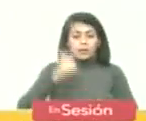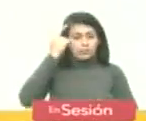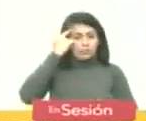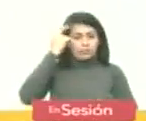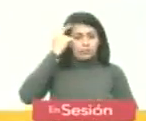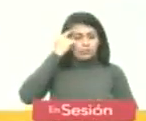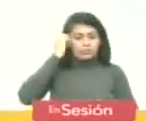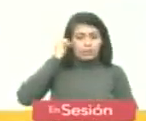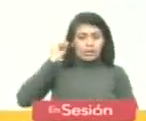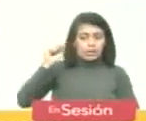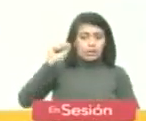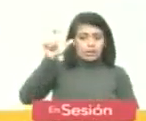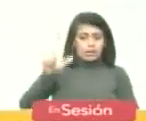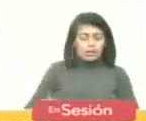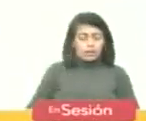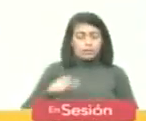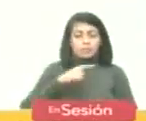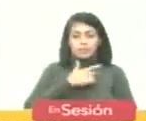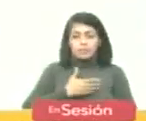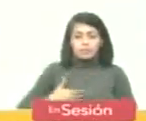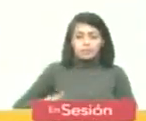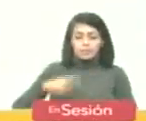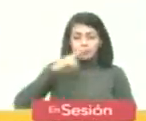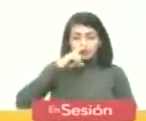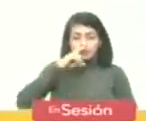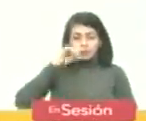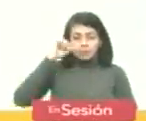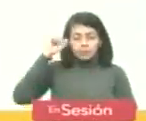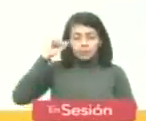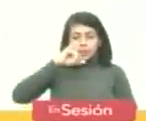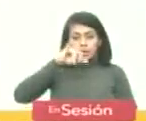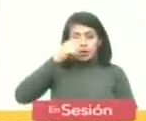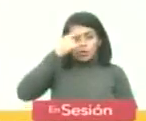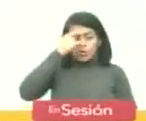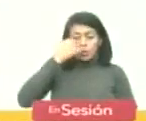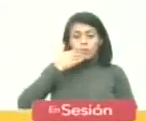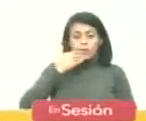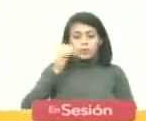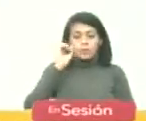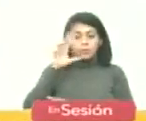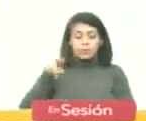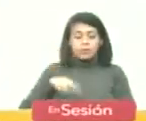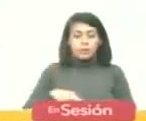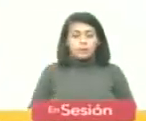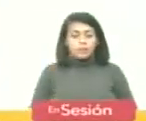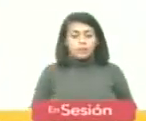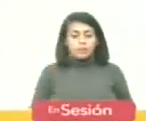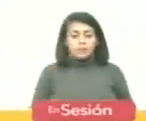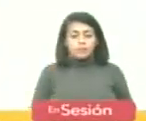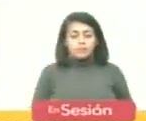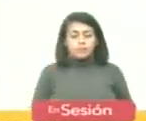del magnicidio en grado de frustración, Julio Borges. Debemos exigirlo como Asamblea Nacional.